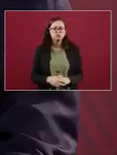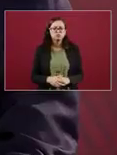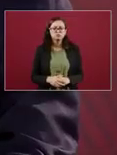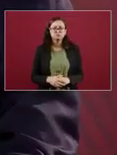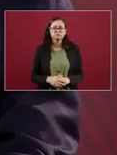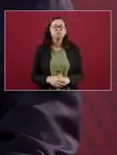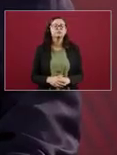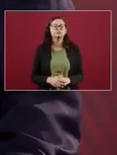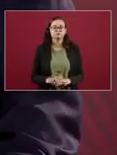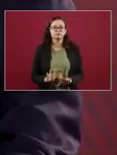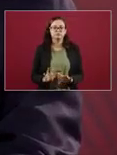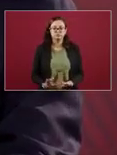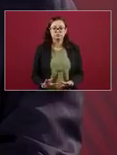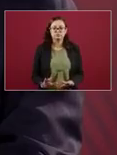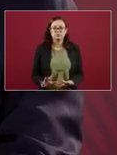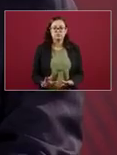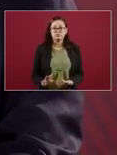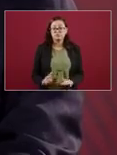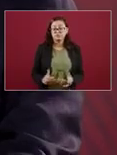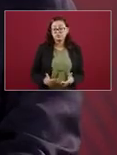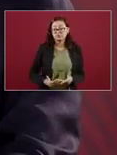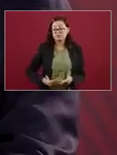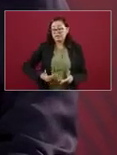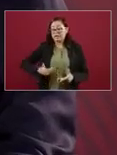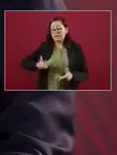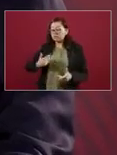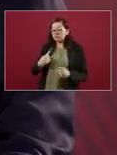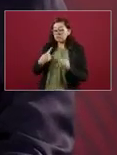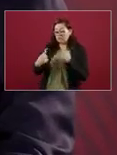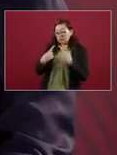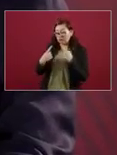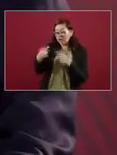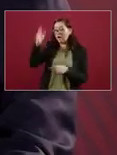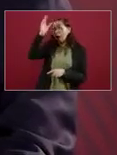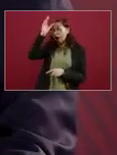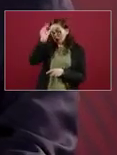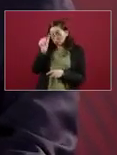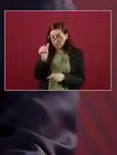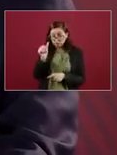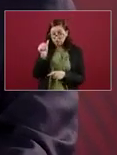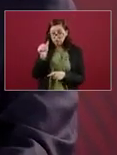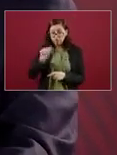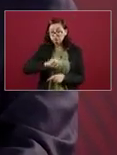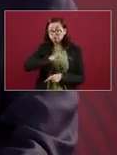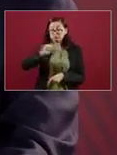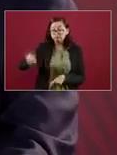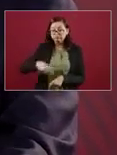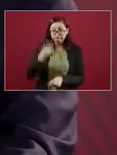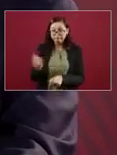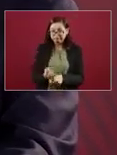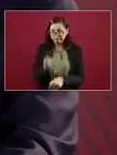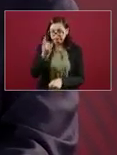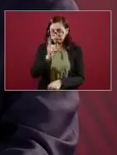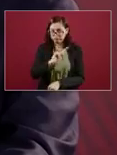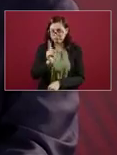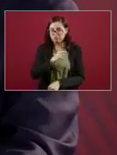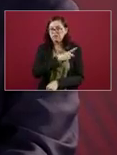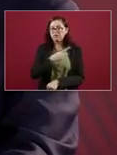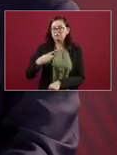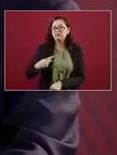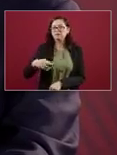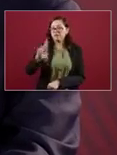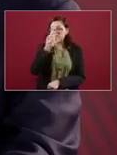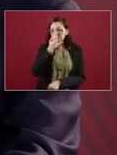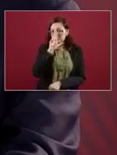acordado se tiene que respetar, es mi punto de vista. Pero según entiendo, esto que